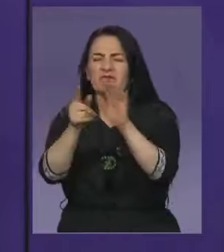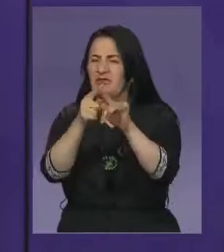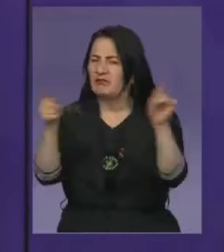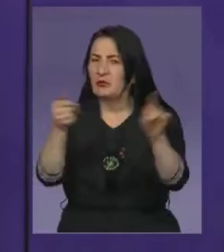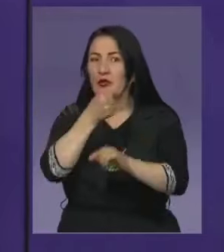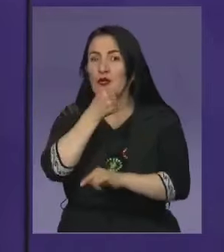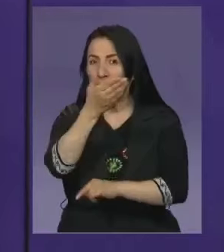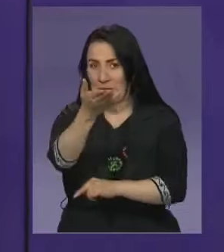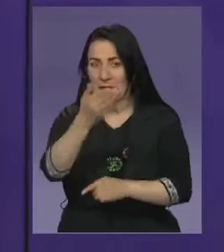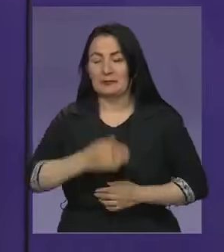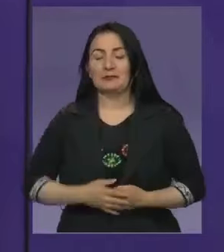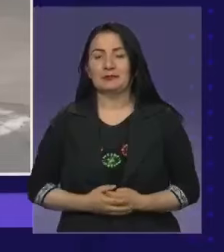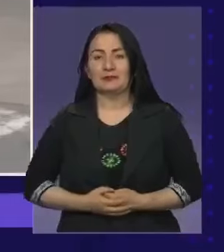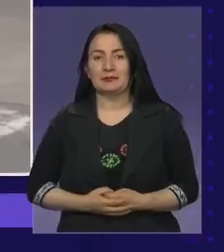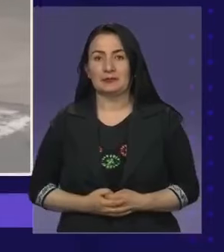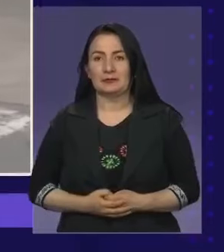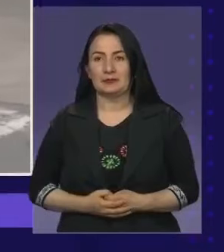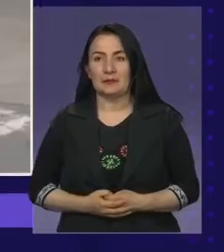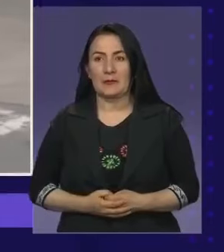esta noticia. Merly, adelante.